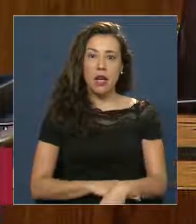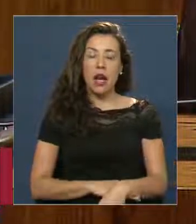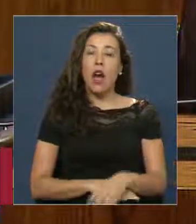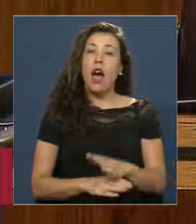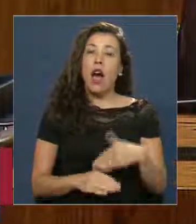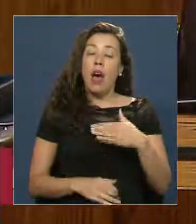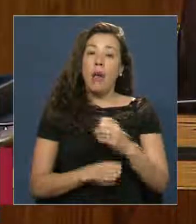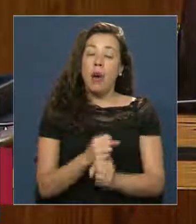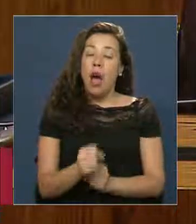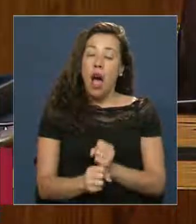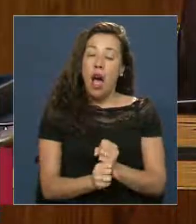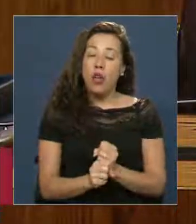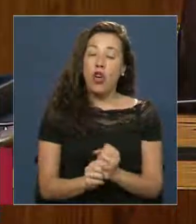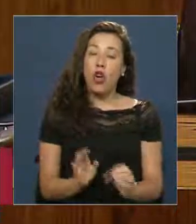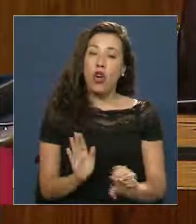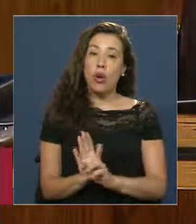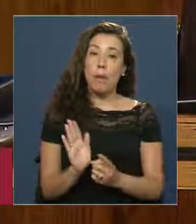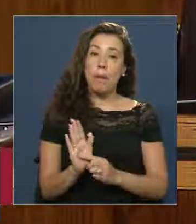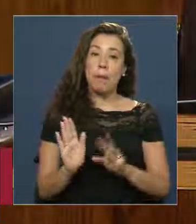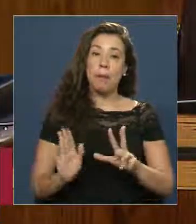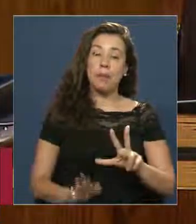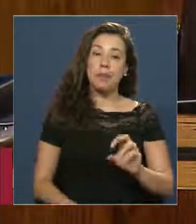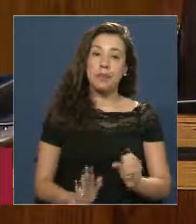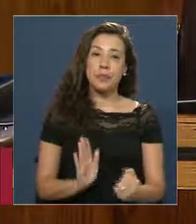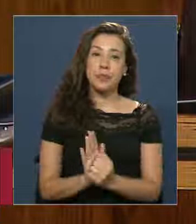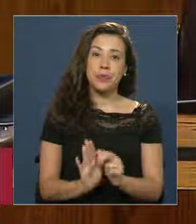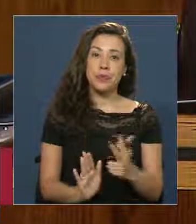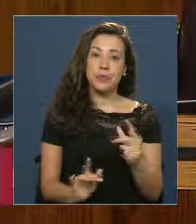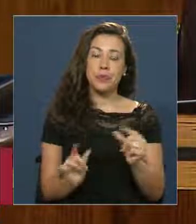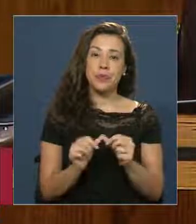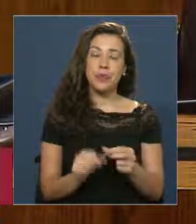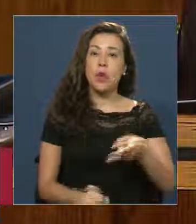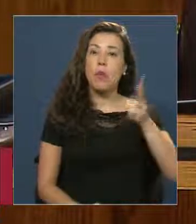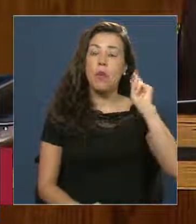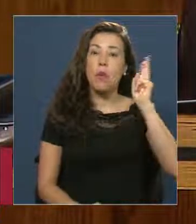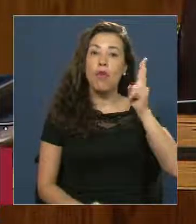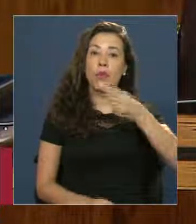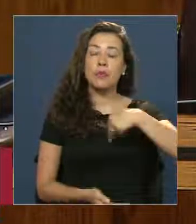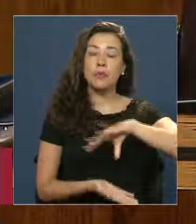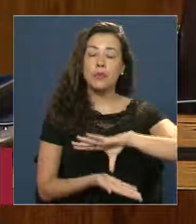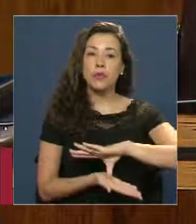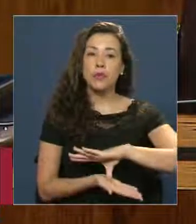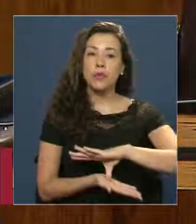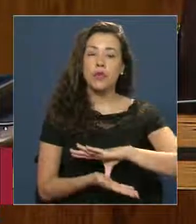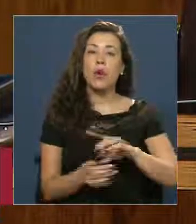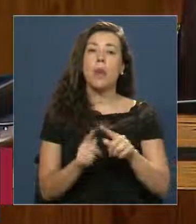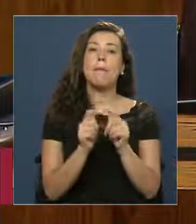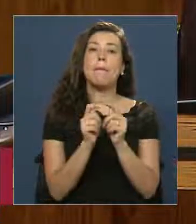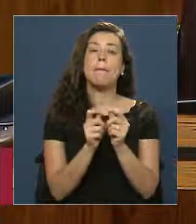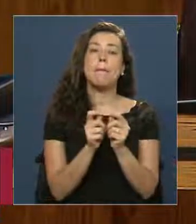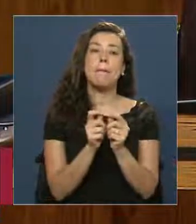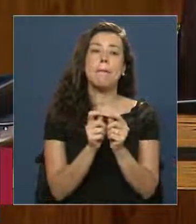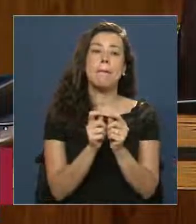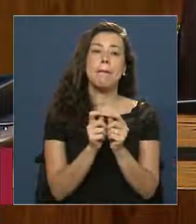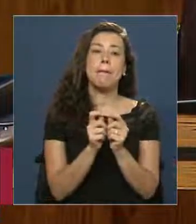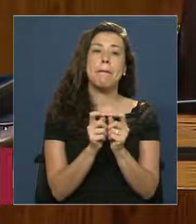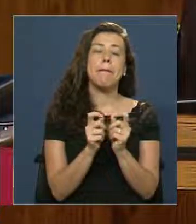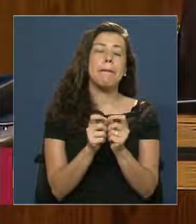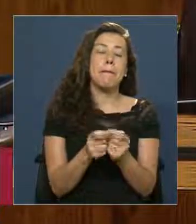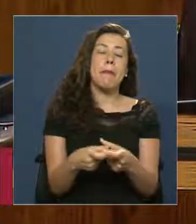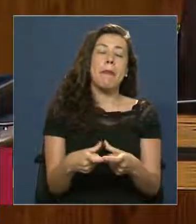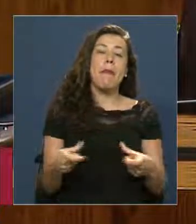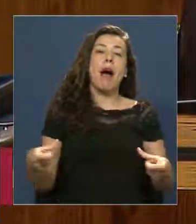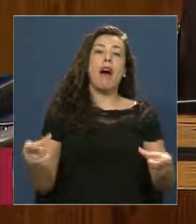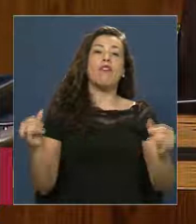Años después, la Constitución del 80, en su artículo 8 transitorio, prohibió en nuestro país la propagación de doctrina